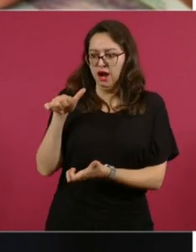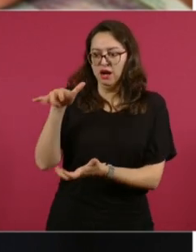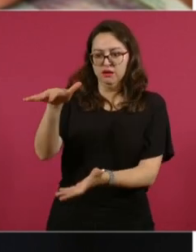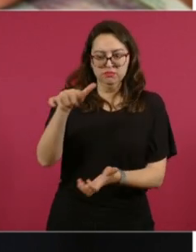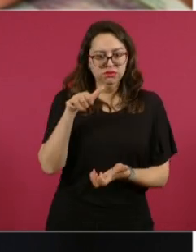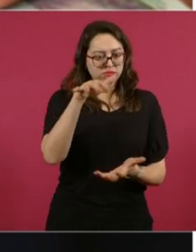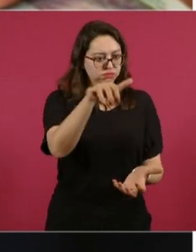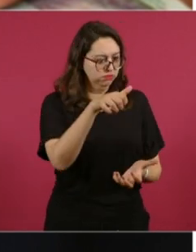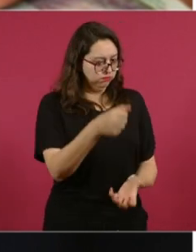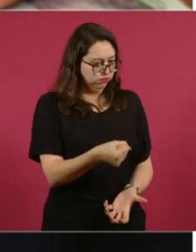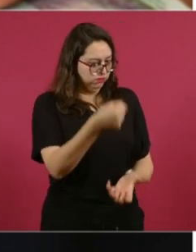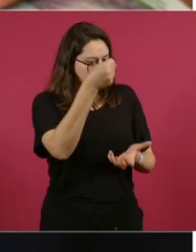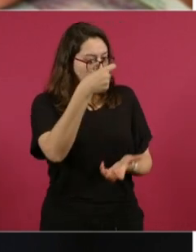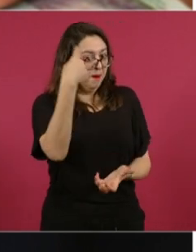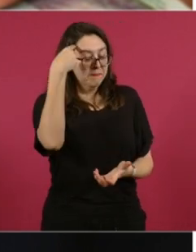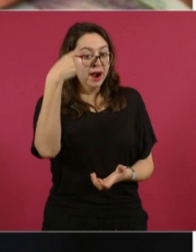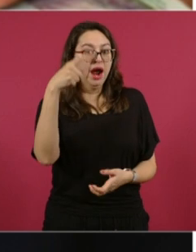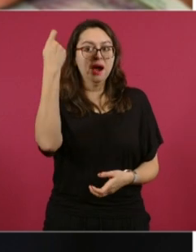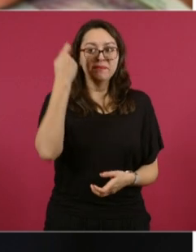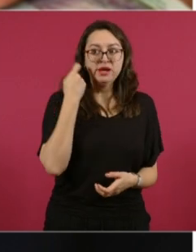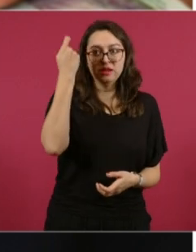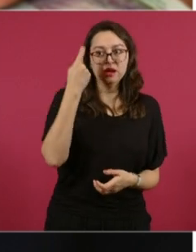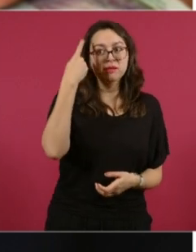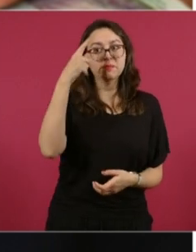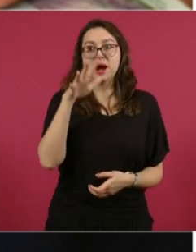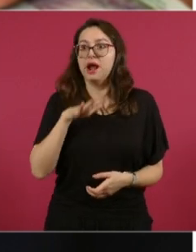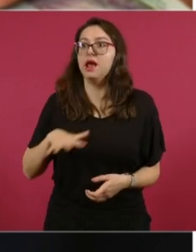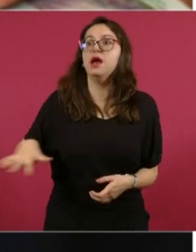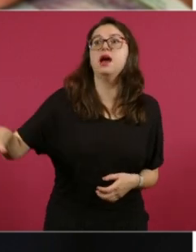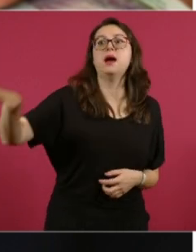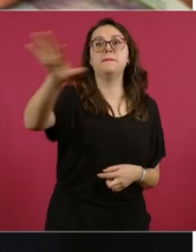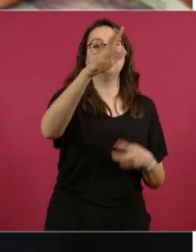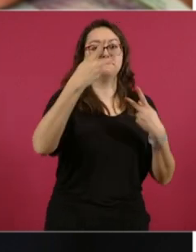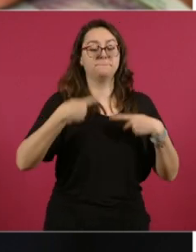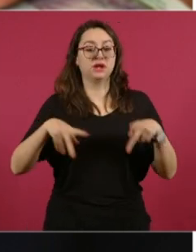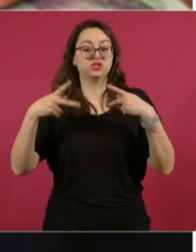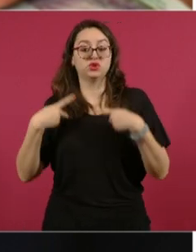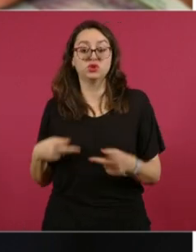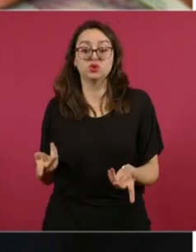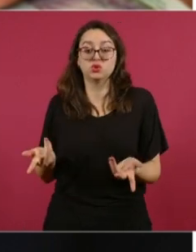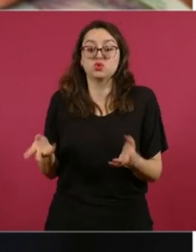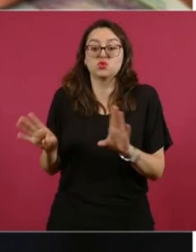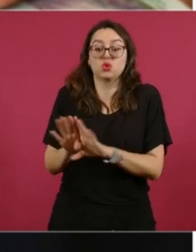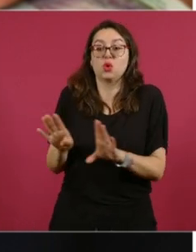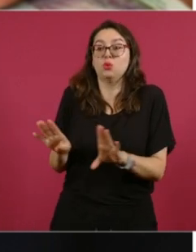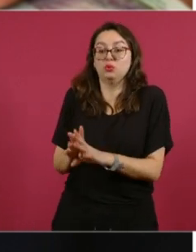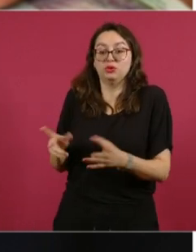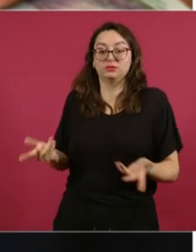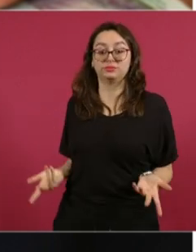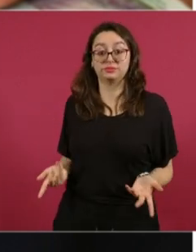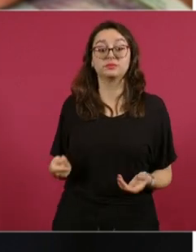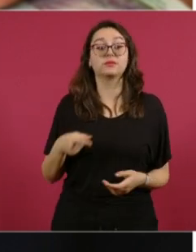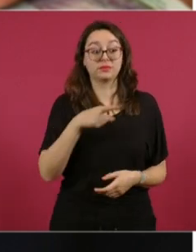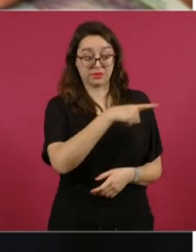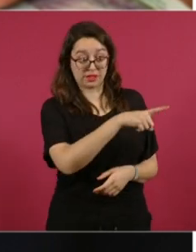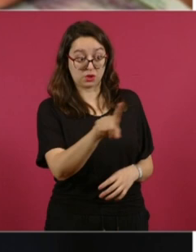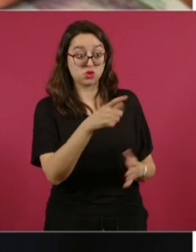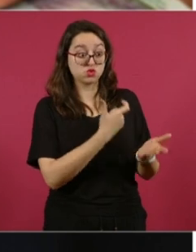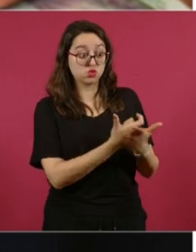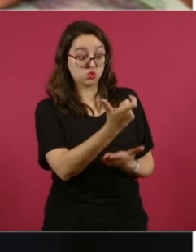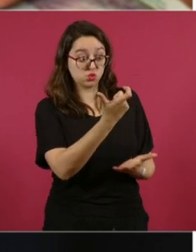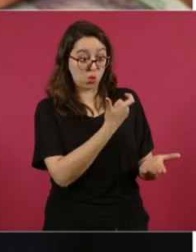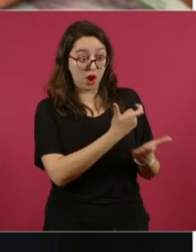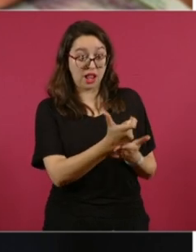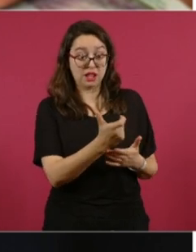varios ahorros. Bueno, hoy se establece en los transitorios que todos los ahorros se van a destinar al Fondo